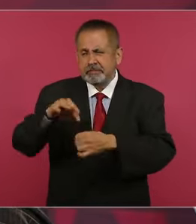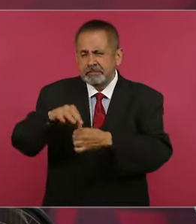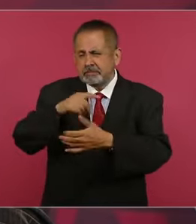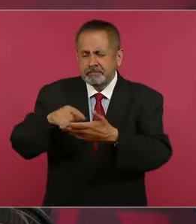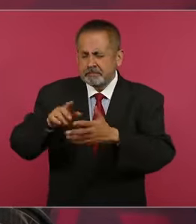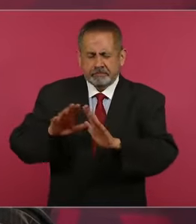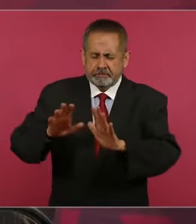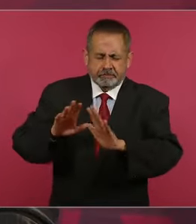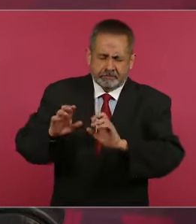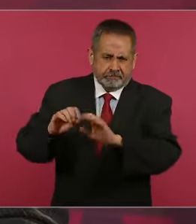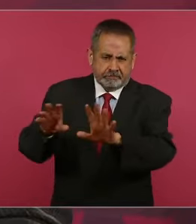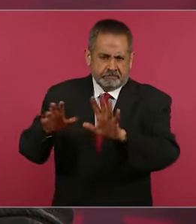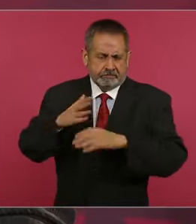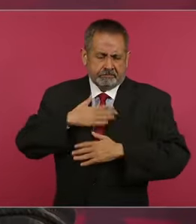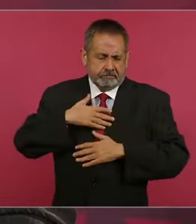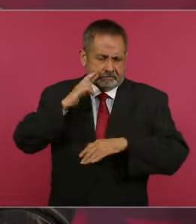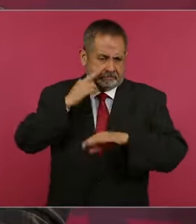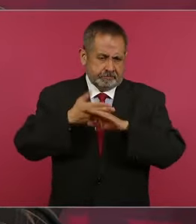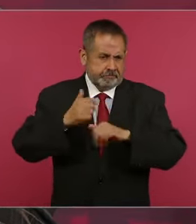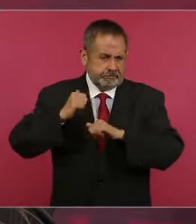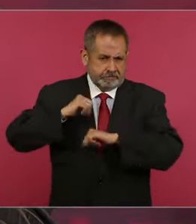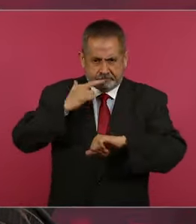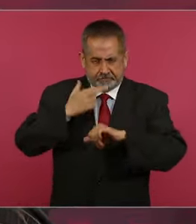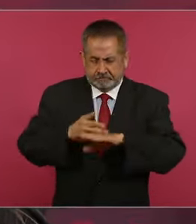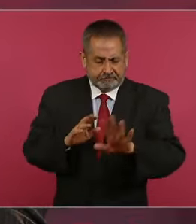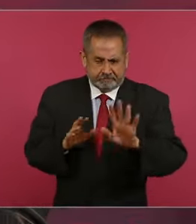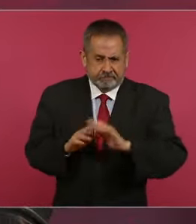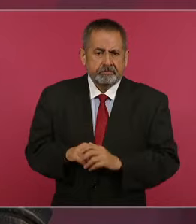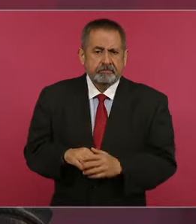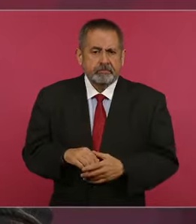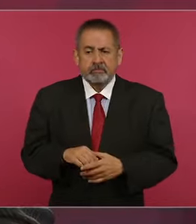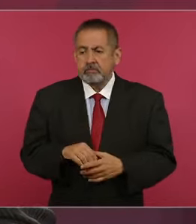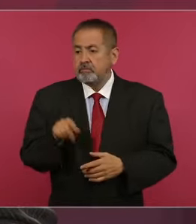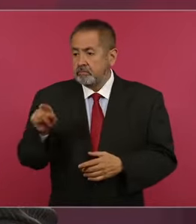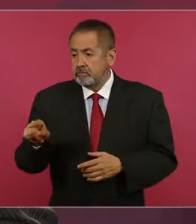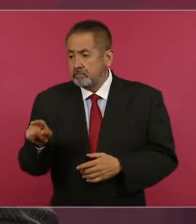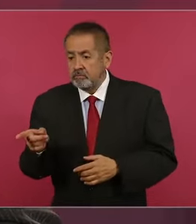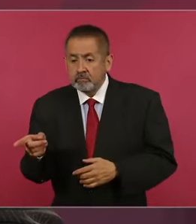electoral, eso no nos corresponde. Además, si van otros